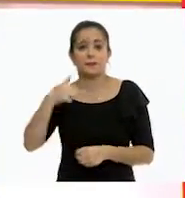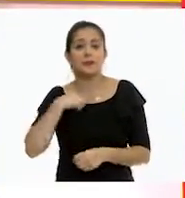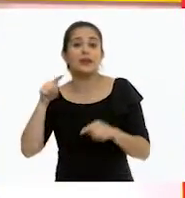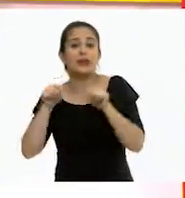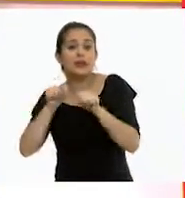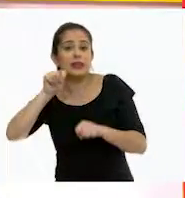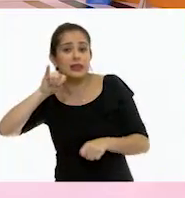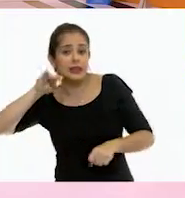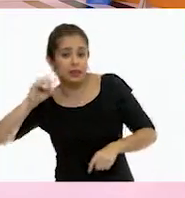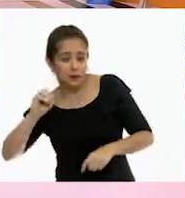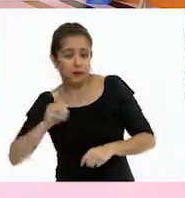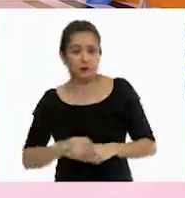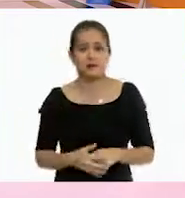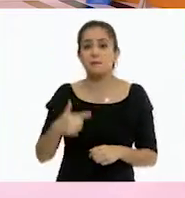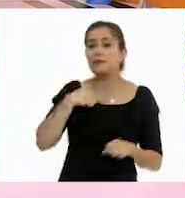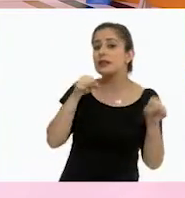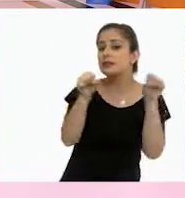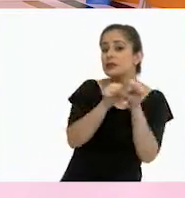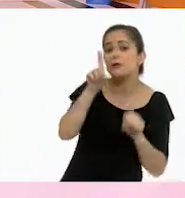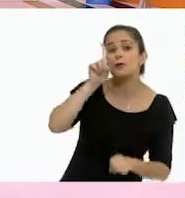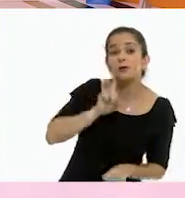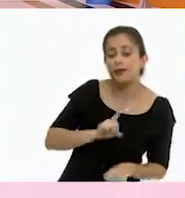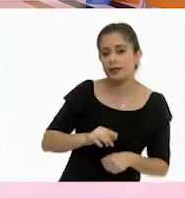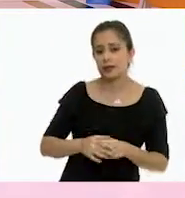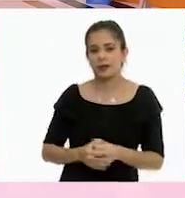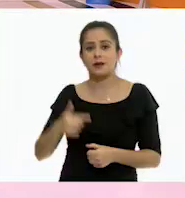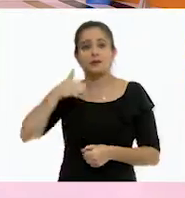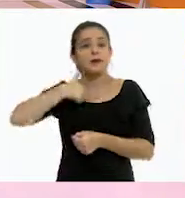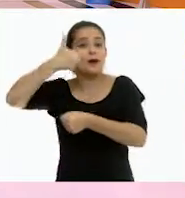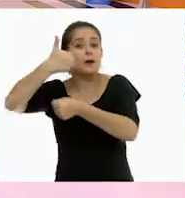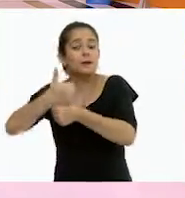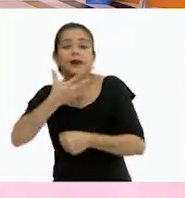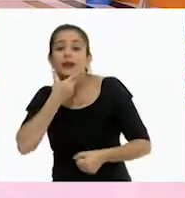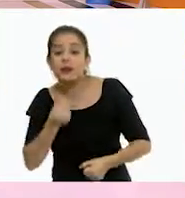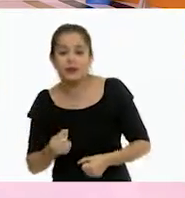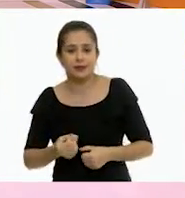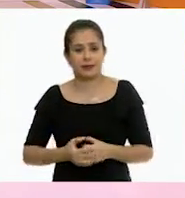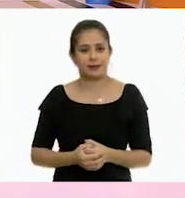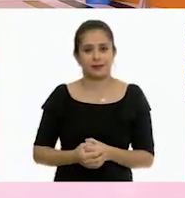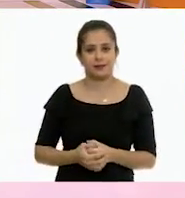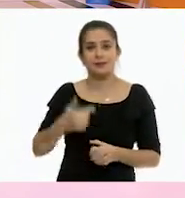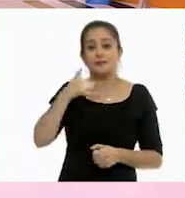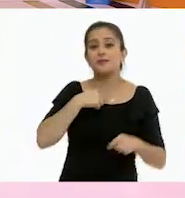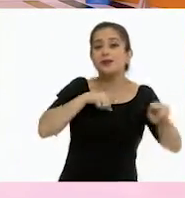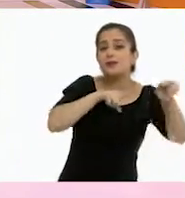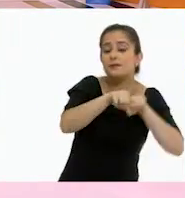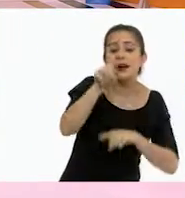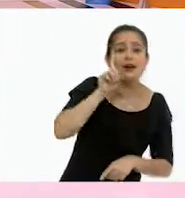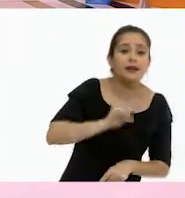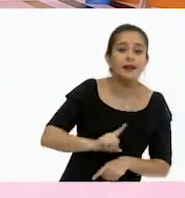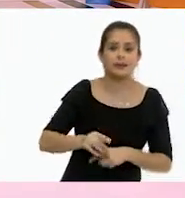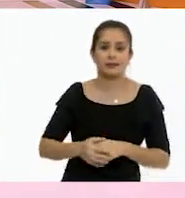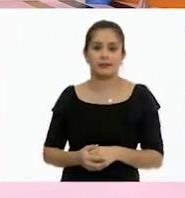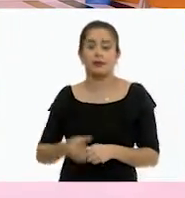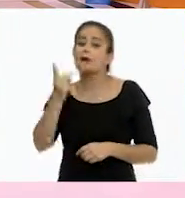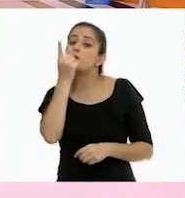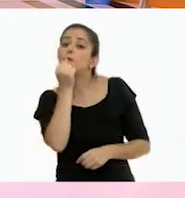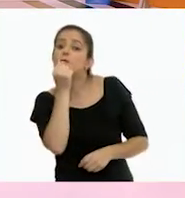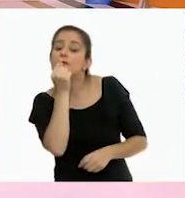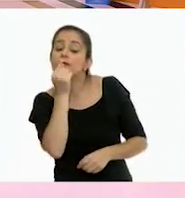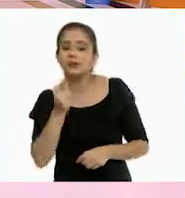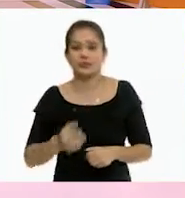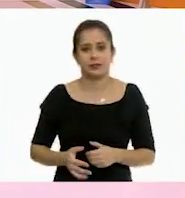tío. Mi sobrina. Mi abuelito. Mi hermana. El